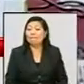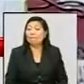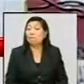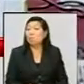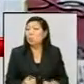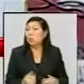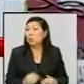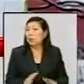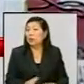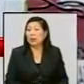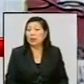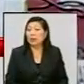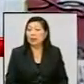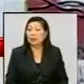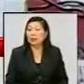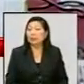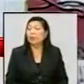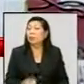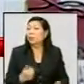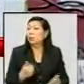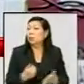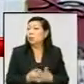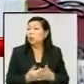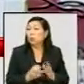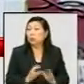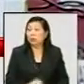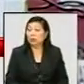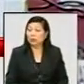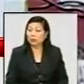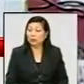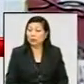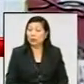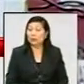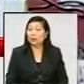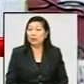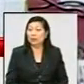cualquier accidente que pudiese suceder.